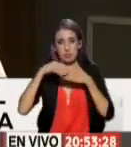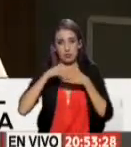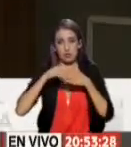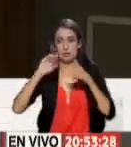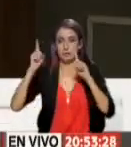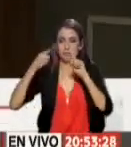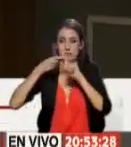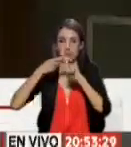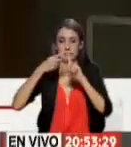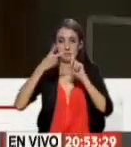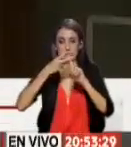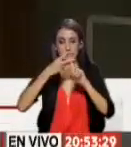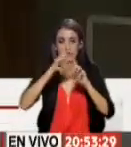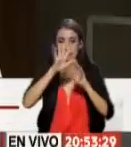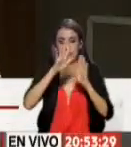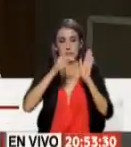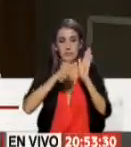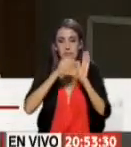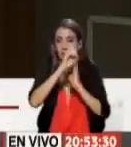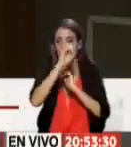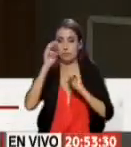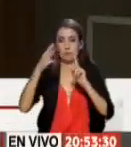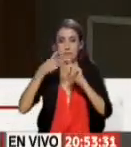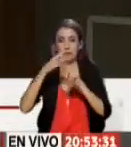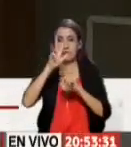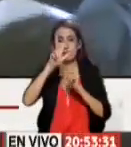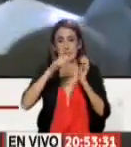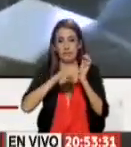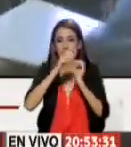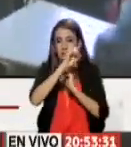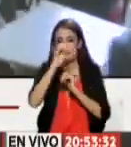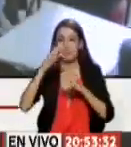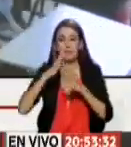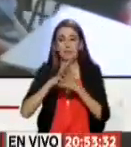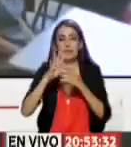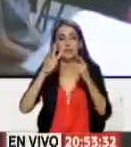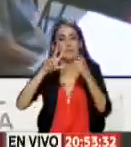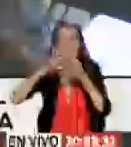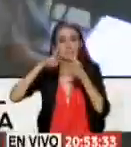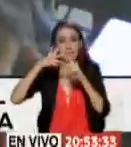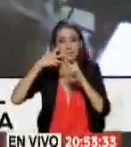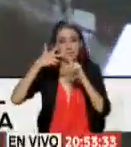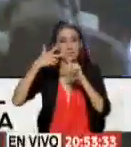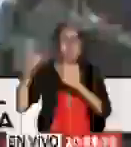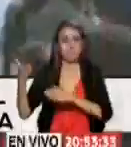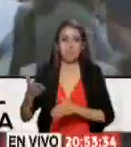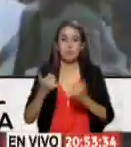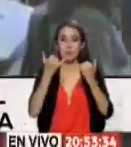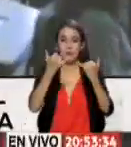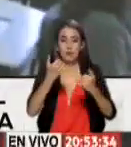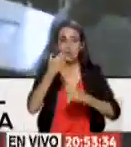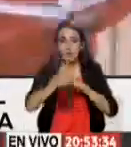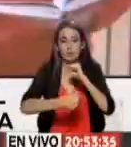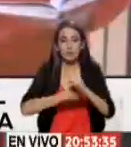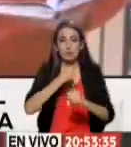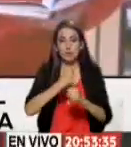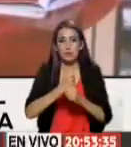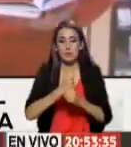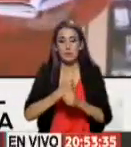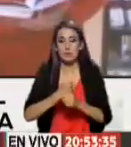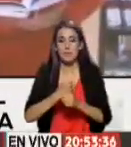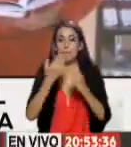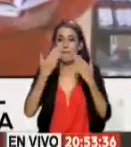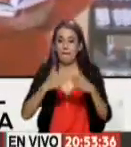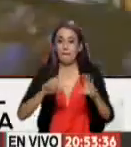lugar, $5,000 al segundo lugar y $3,000 al tercer lugar. En cuanto al Congreso Científico, el de este año será su sexta edición y lo